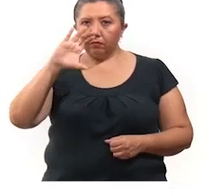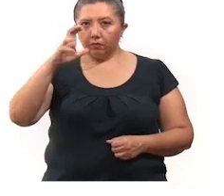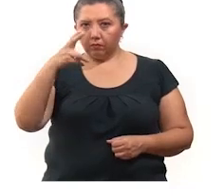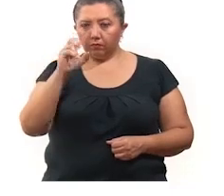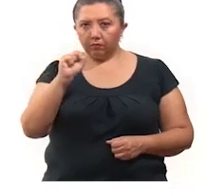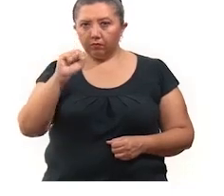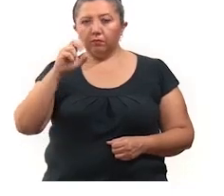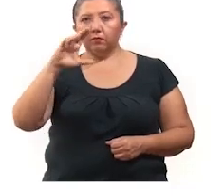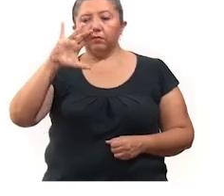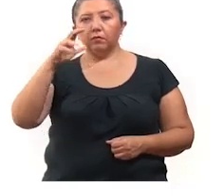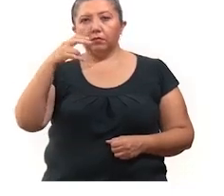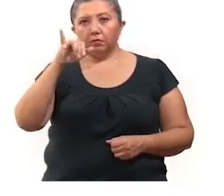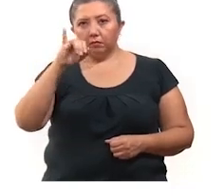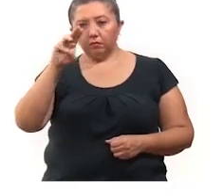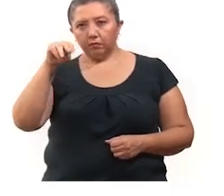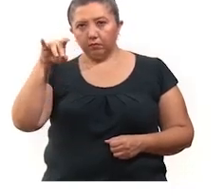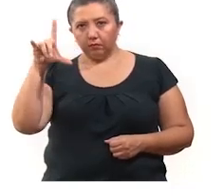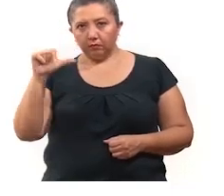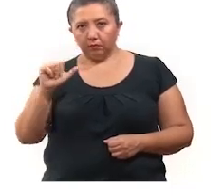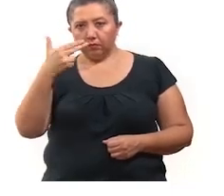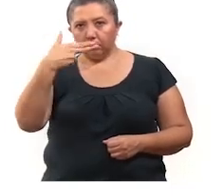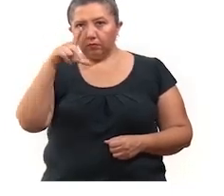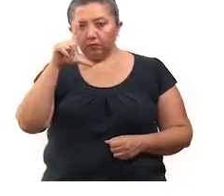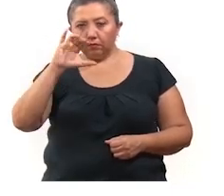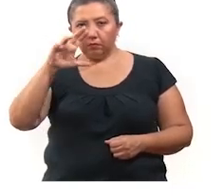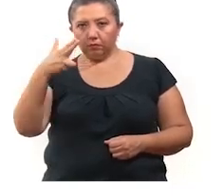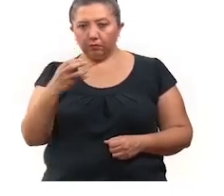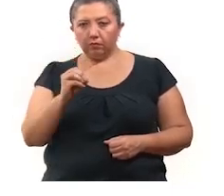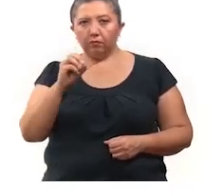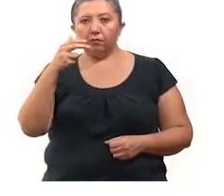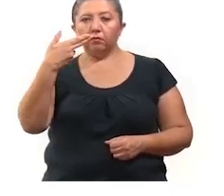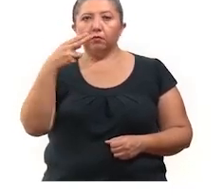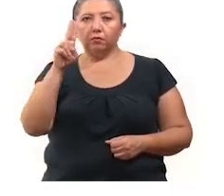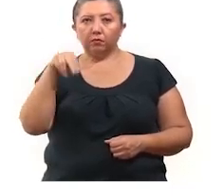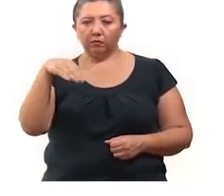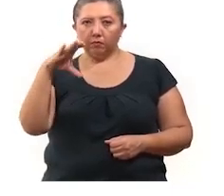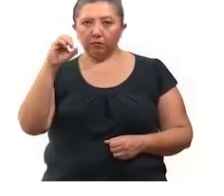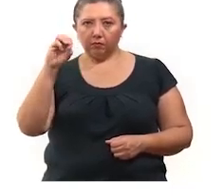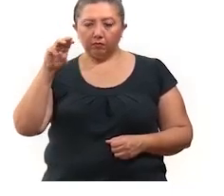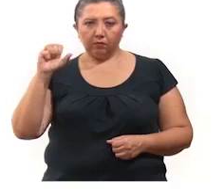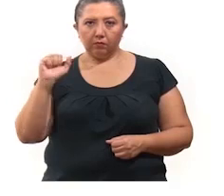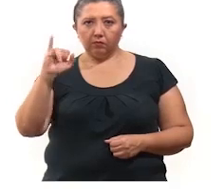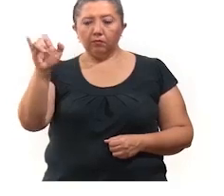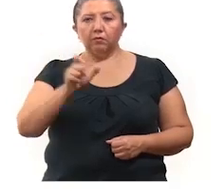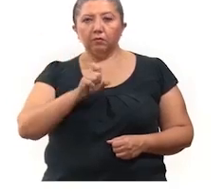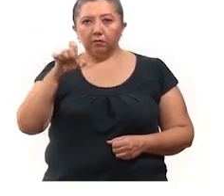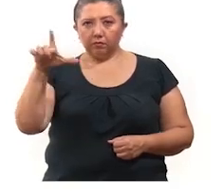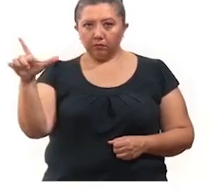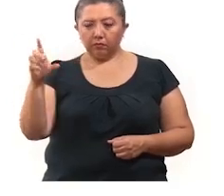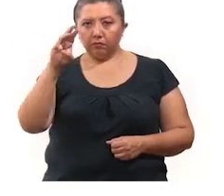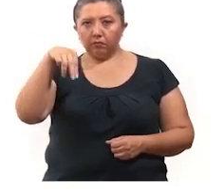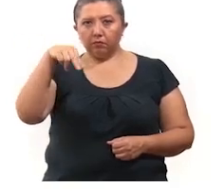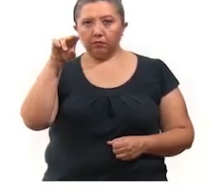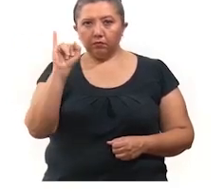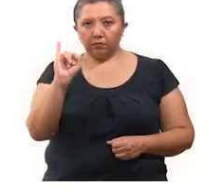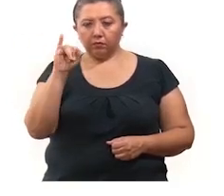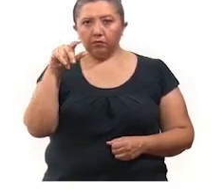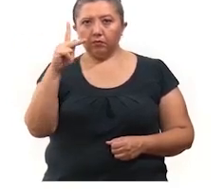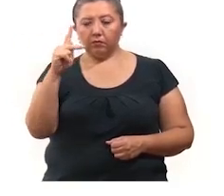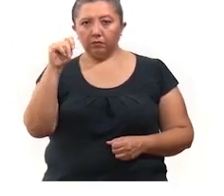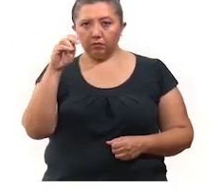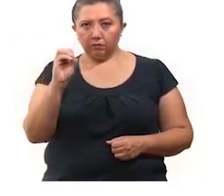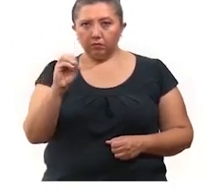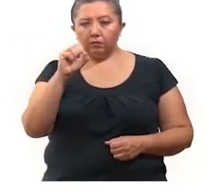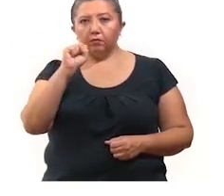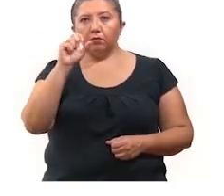Chapap, Chichimilá, Jalachó, Jují, Junucmá, Ixil, Maní, Oxcutzcap,